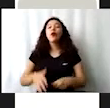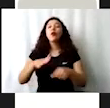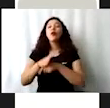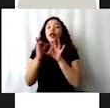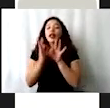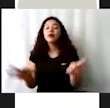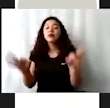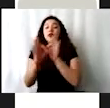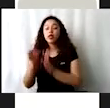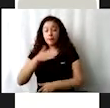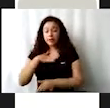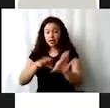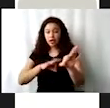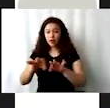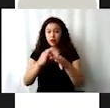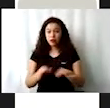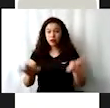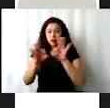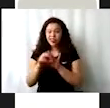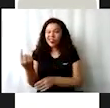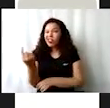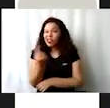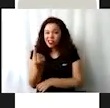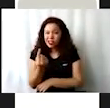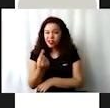de mi trabajo?